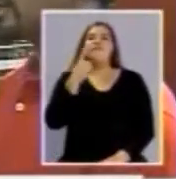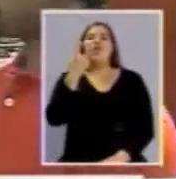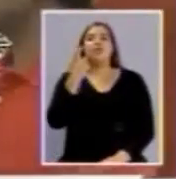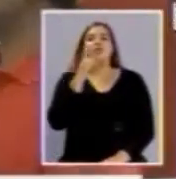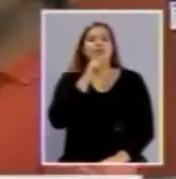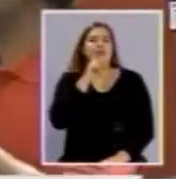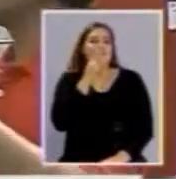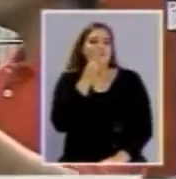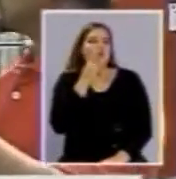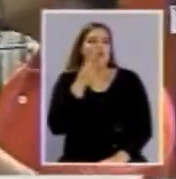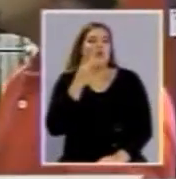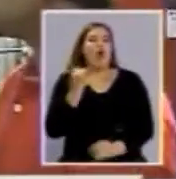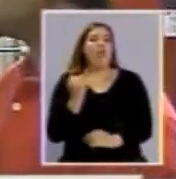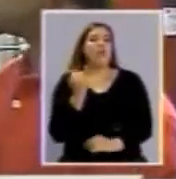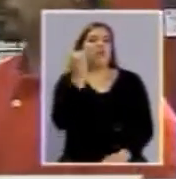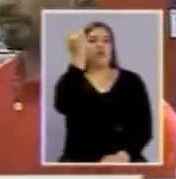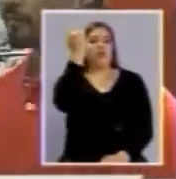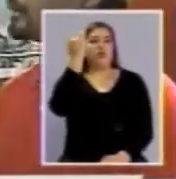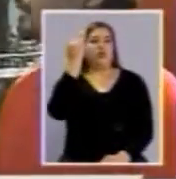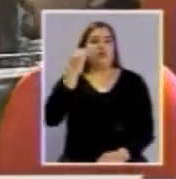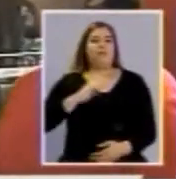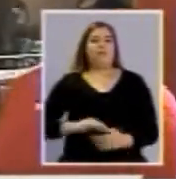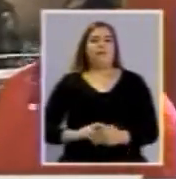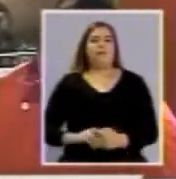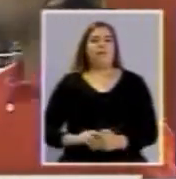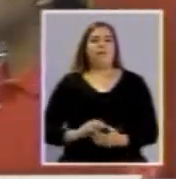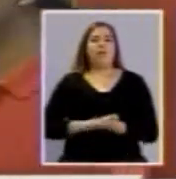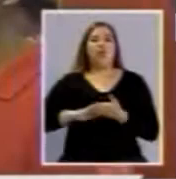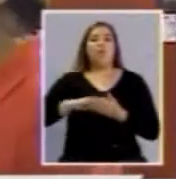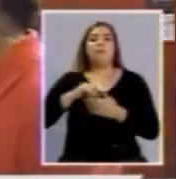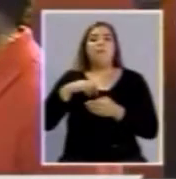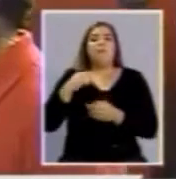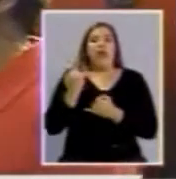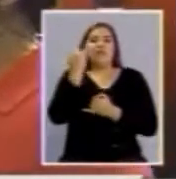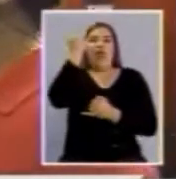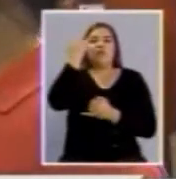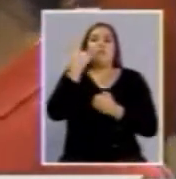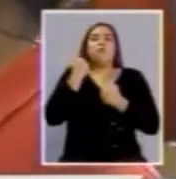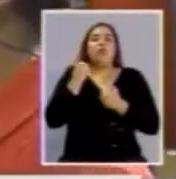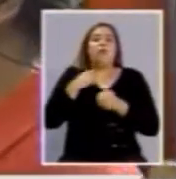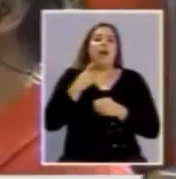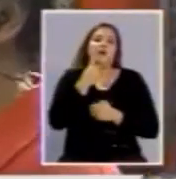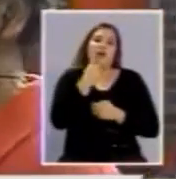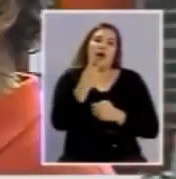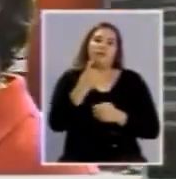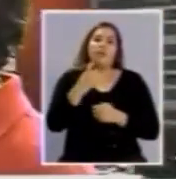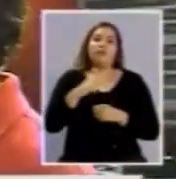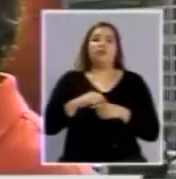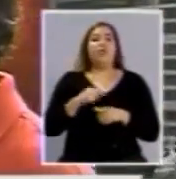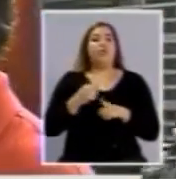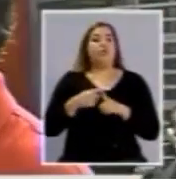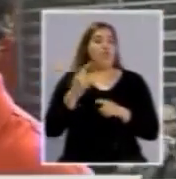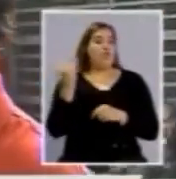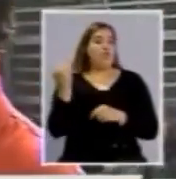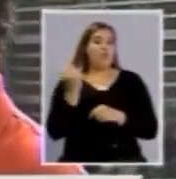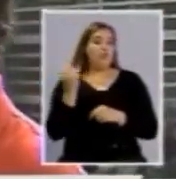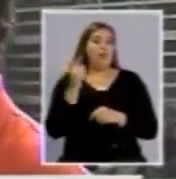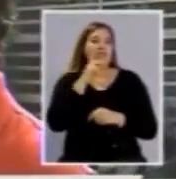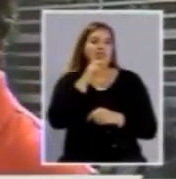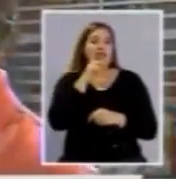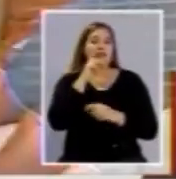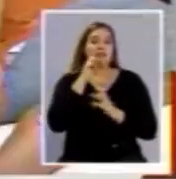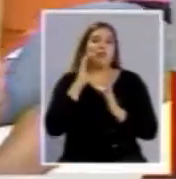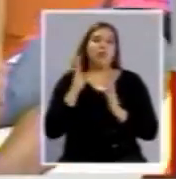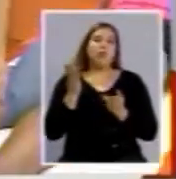que ver mucho con aspectos como la altura. En definitiva, piernas más largas puedo ir más rápido. Sin embargo, para hacerlo en términos individuales, tiene que ser